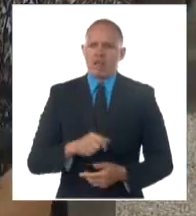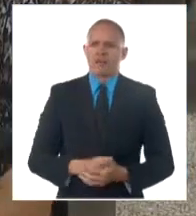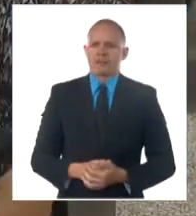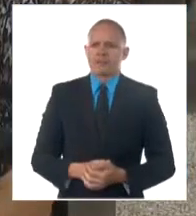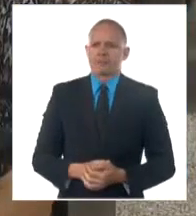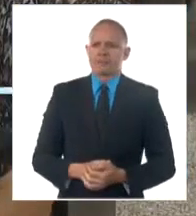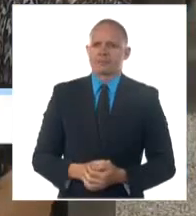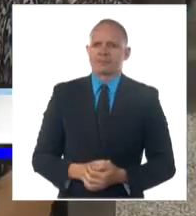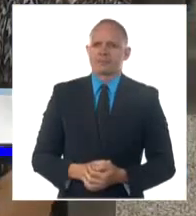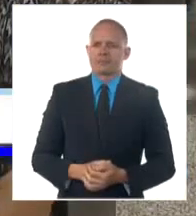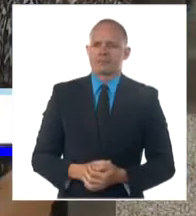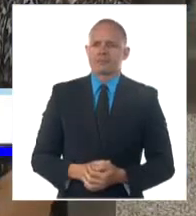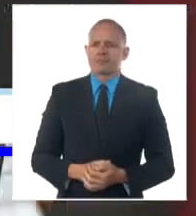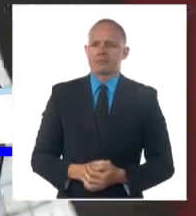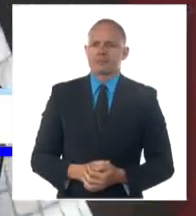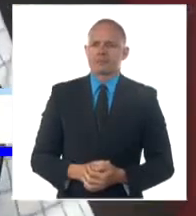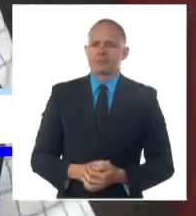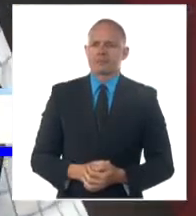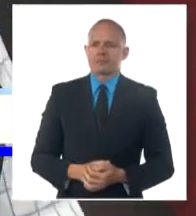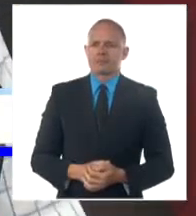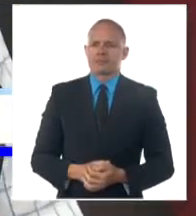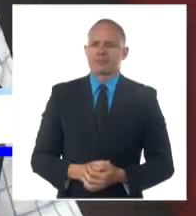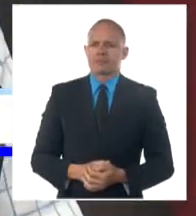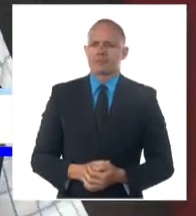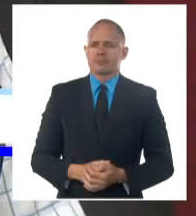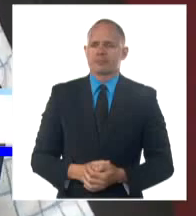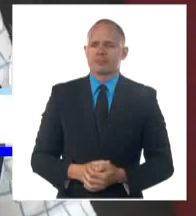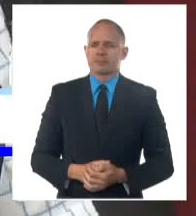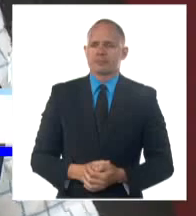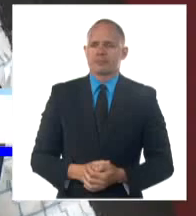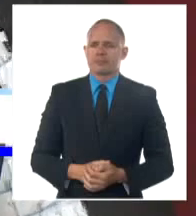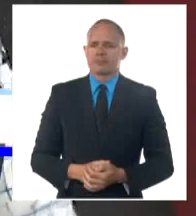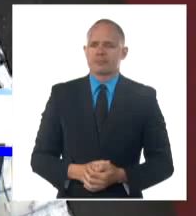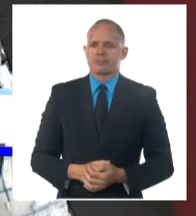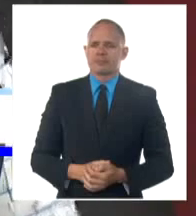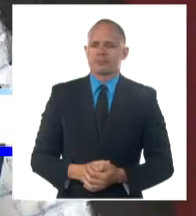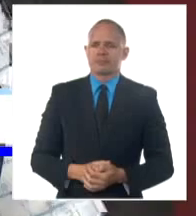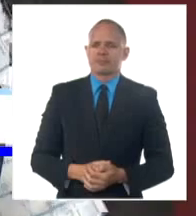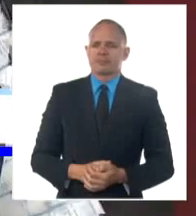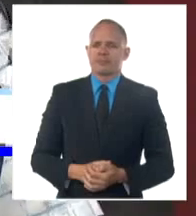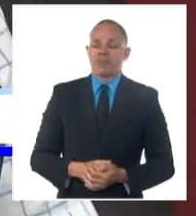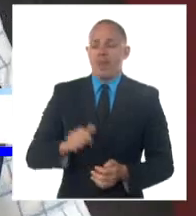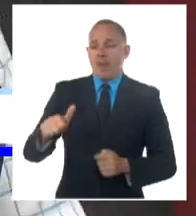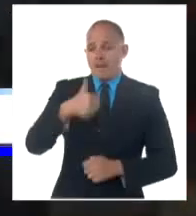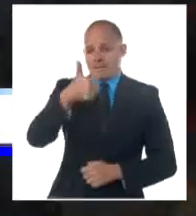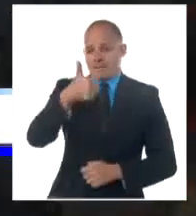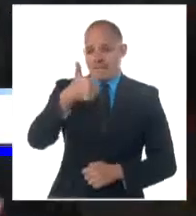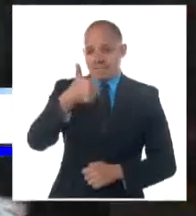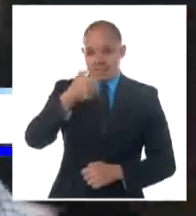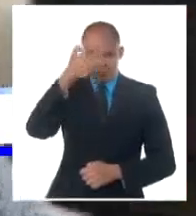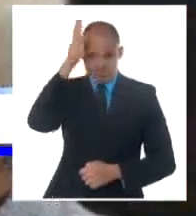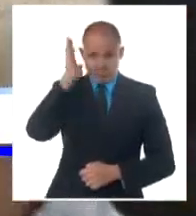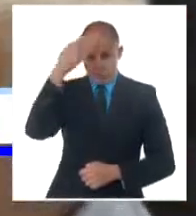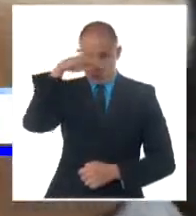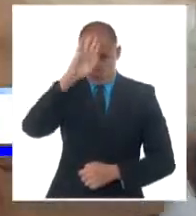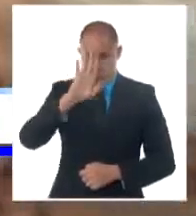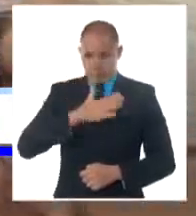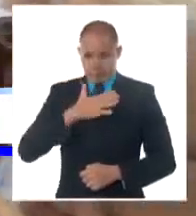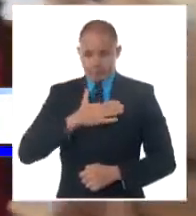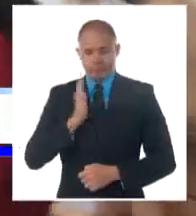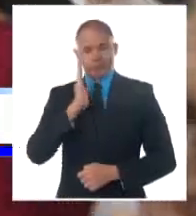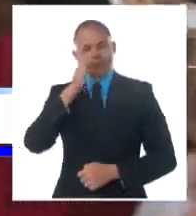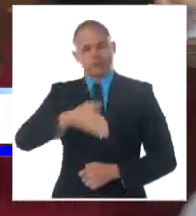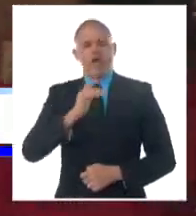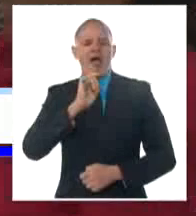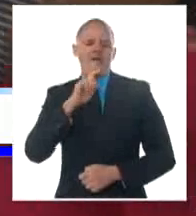El primer secretario del Comité Central del Partido Comunista de Cuba y presidente de la República, Miguel Díaz-Canel Bermúdez, explicó cómo el escenario en el